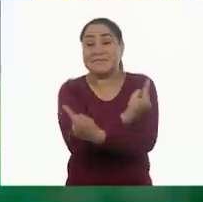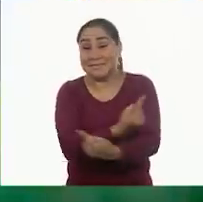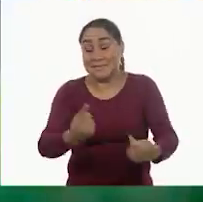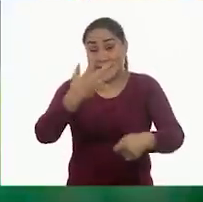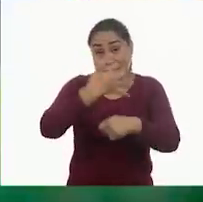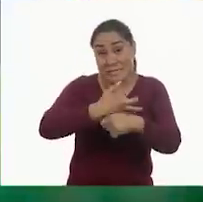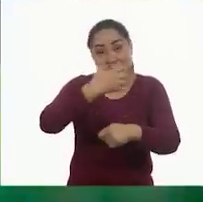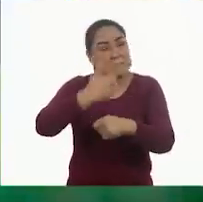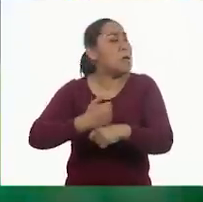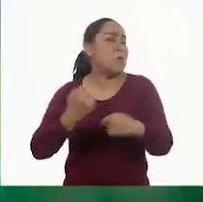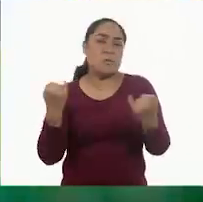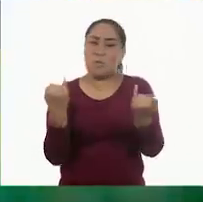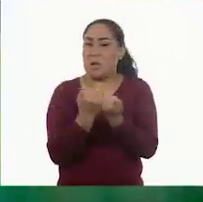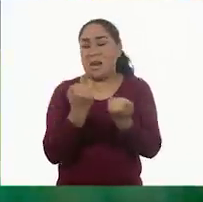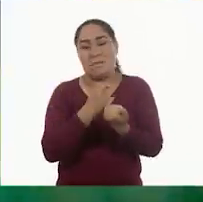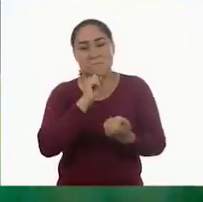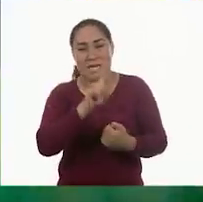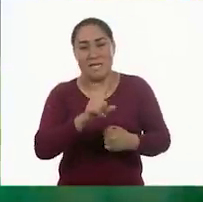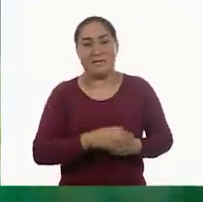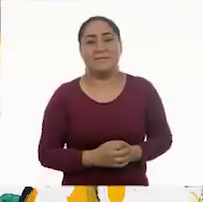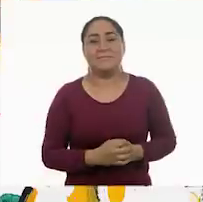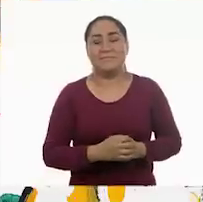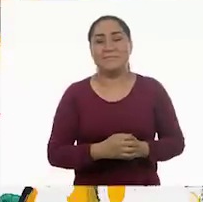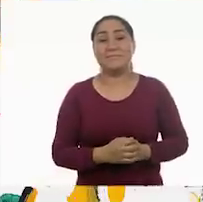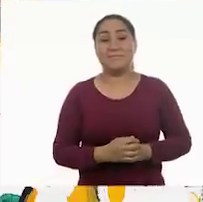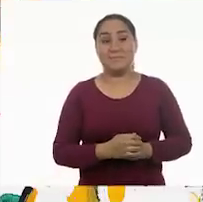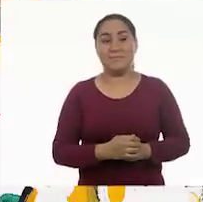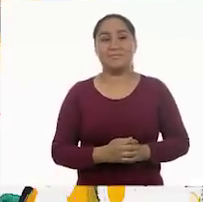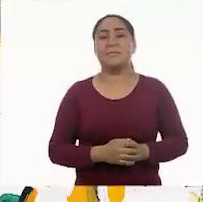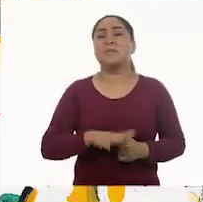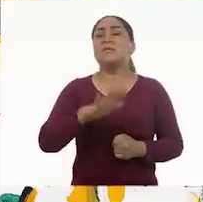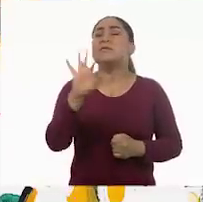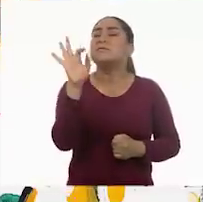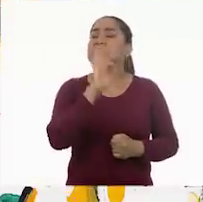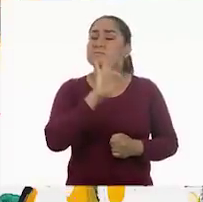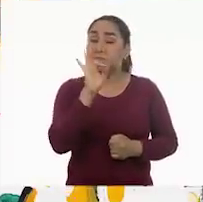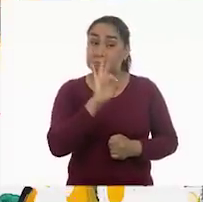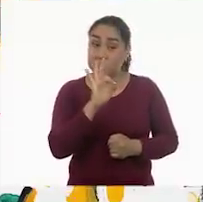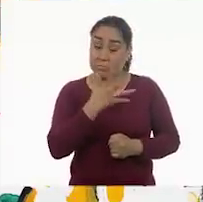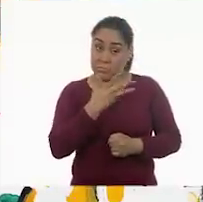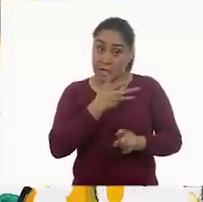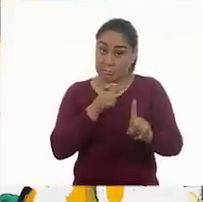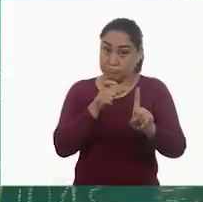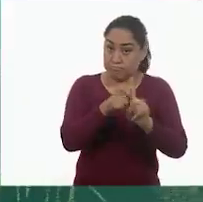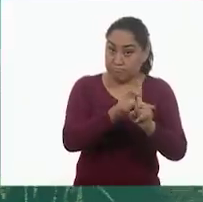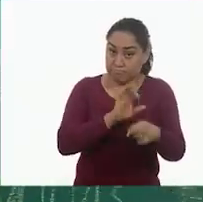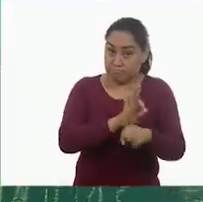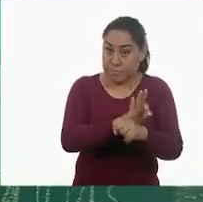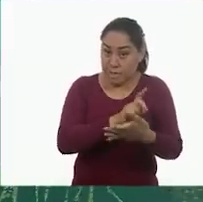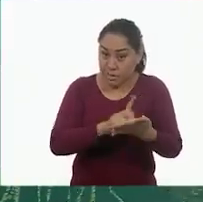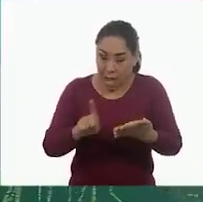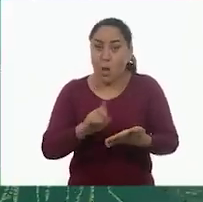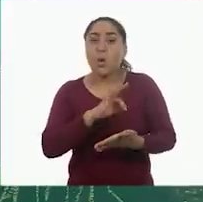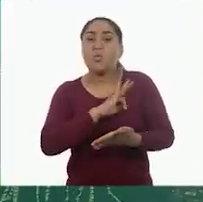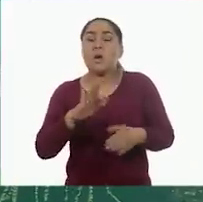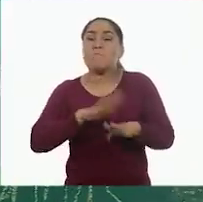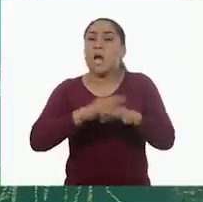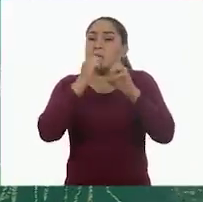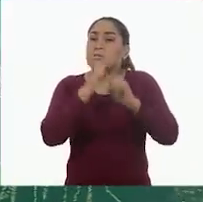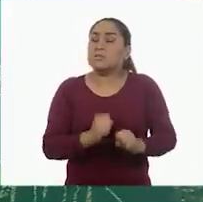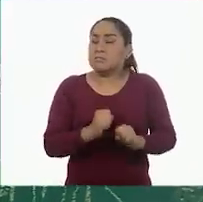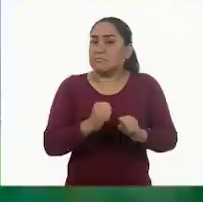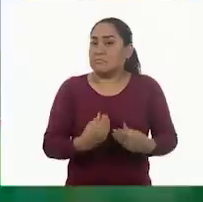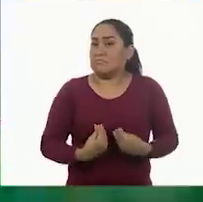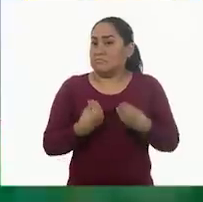grado, por supuesto que también. Sí. Y si protegemos nuestros derechos, entonces podemos vivir en bienestar. Así